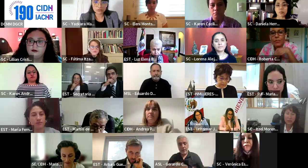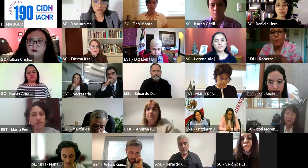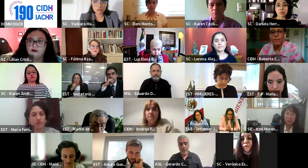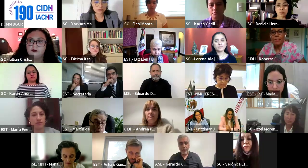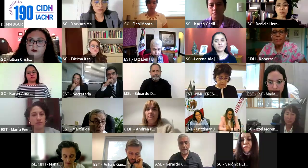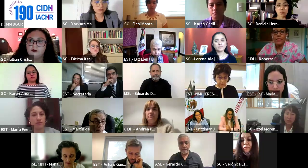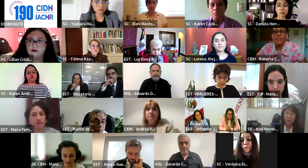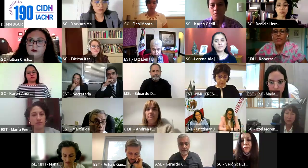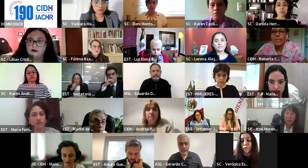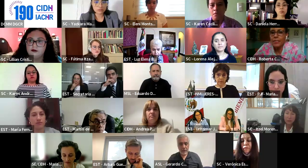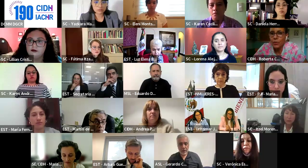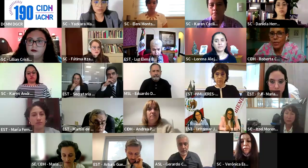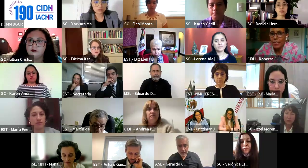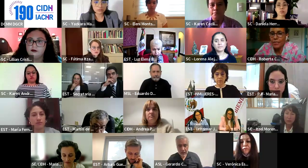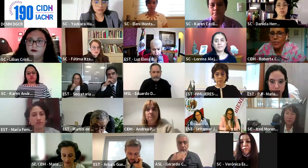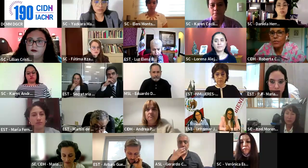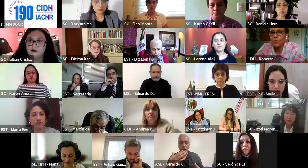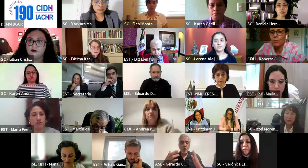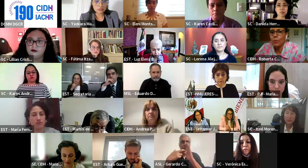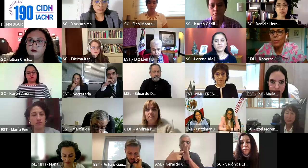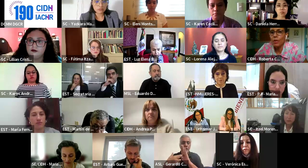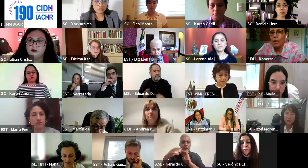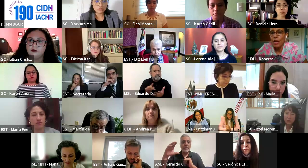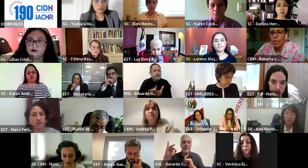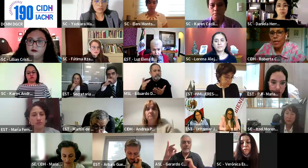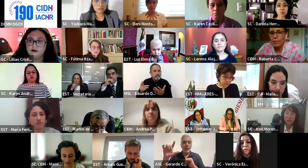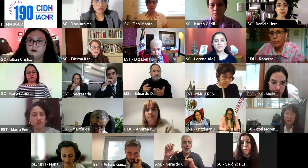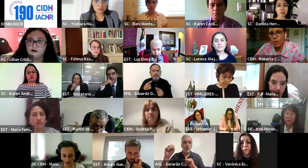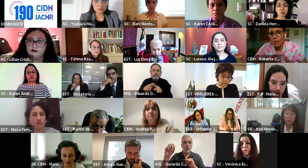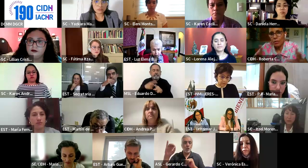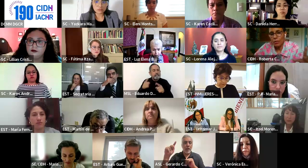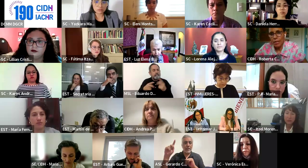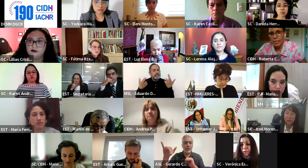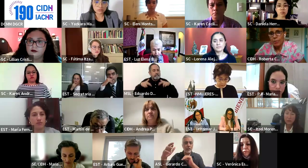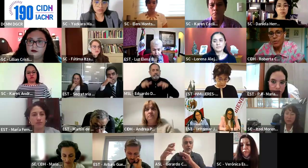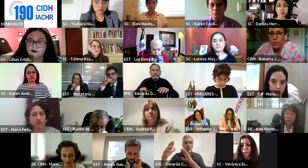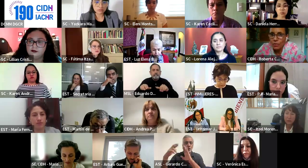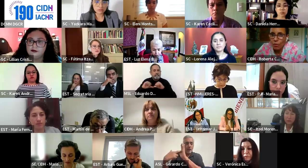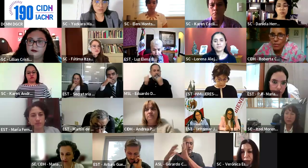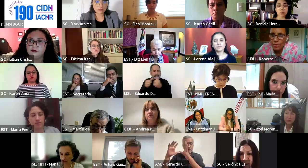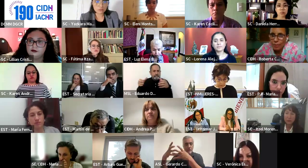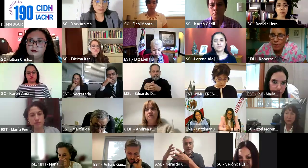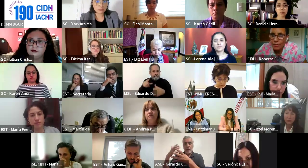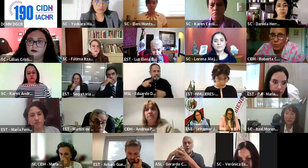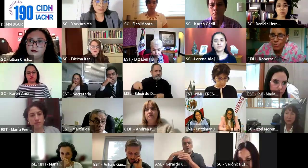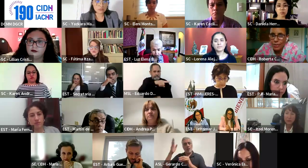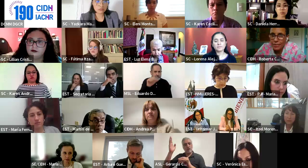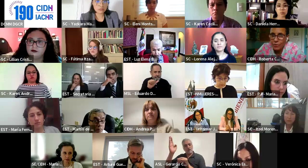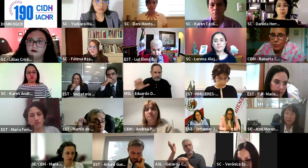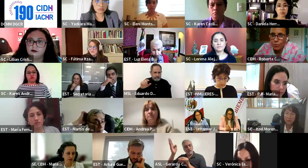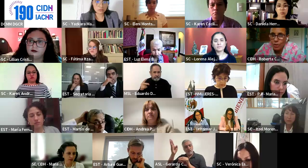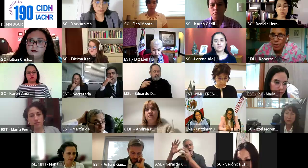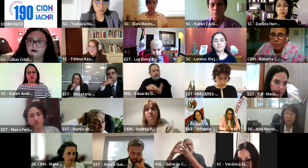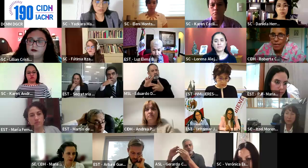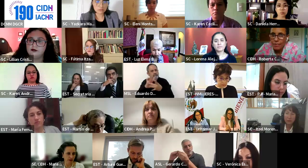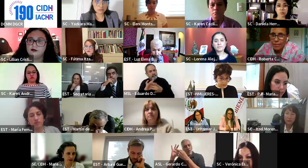Thank you very much, representatives of civil society organizations, for that exposition on some issues